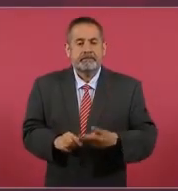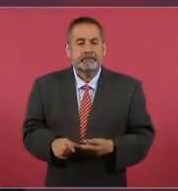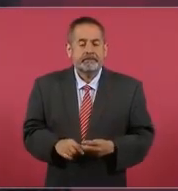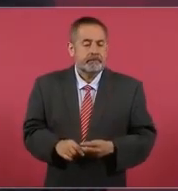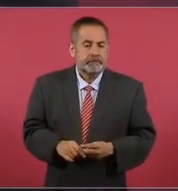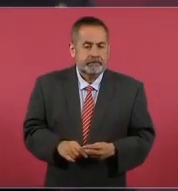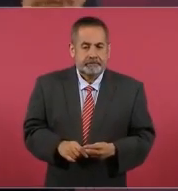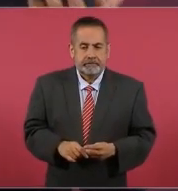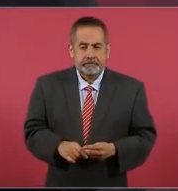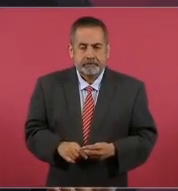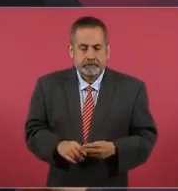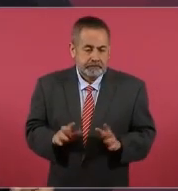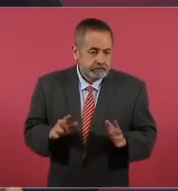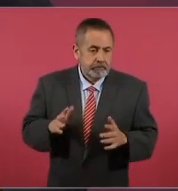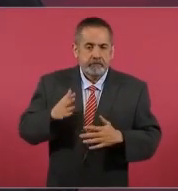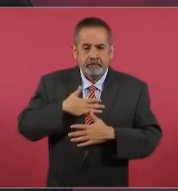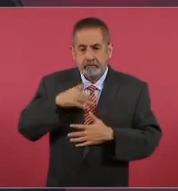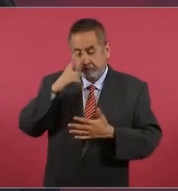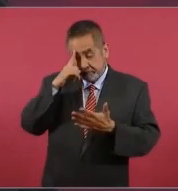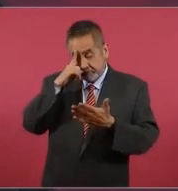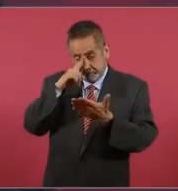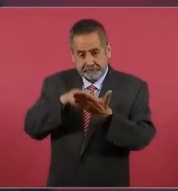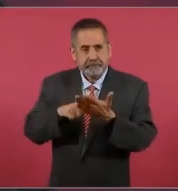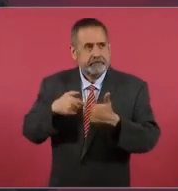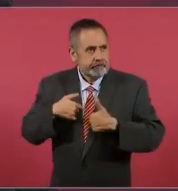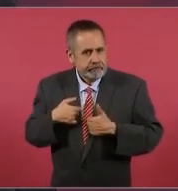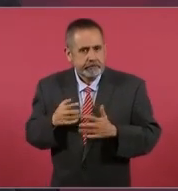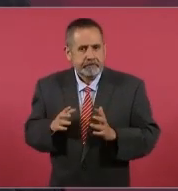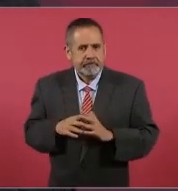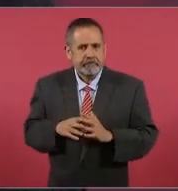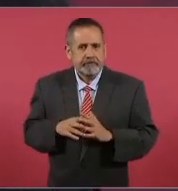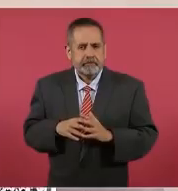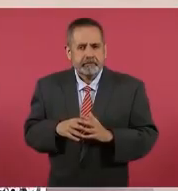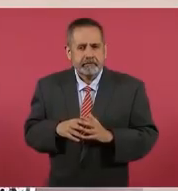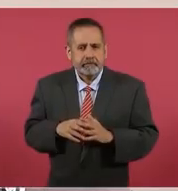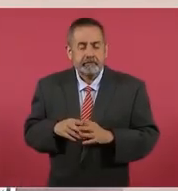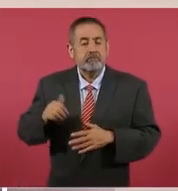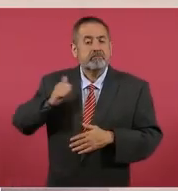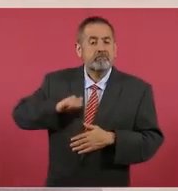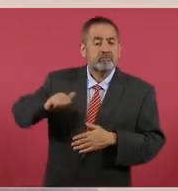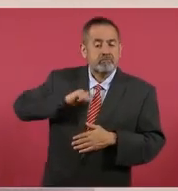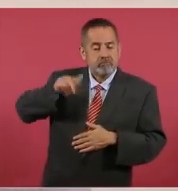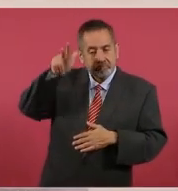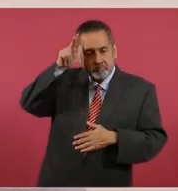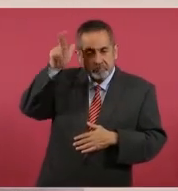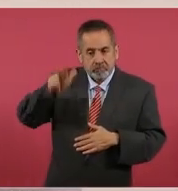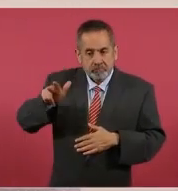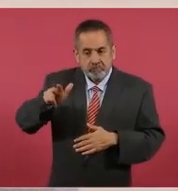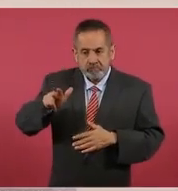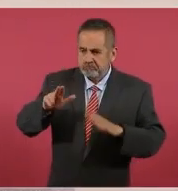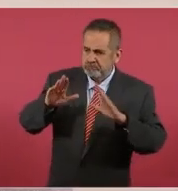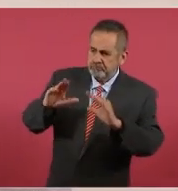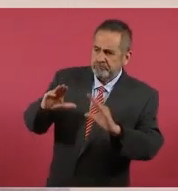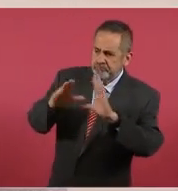es que yo creo en las enseñanzas de Hidalgo,